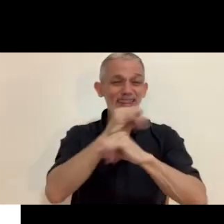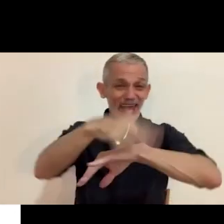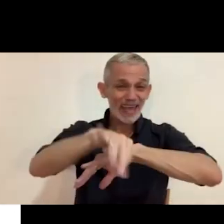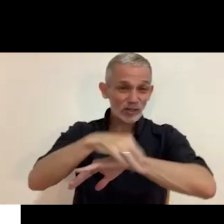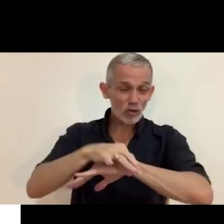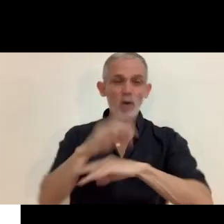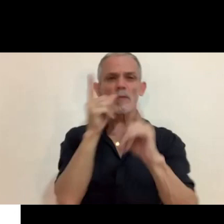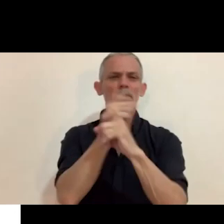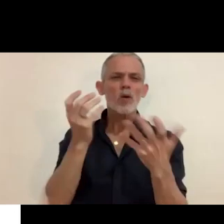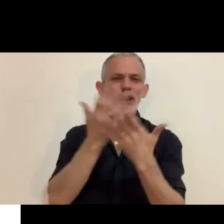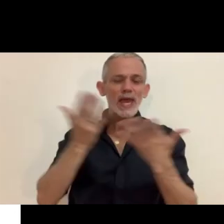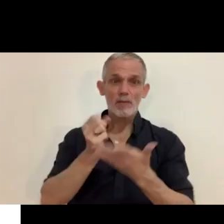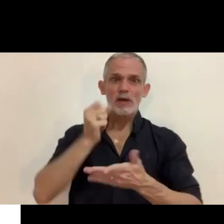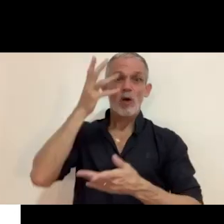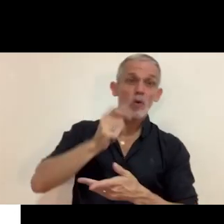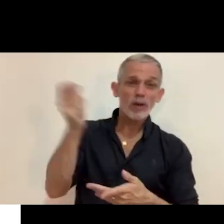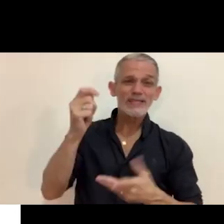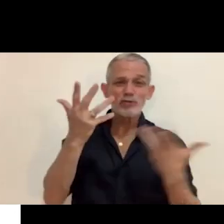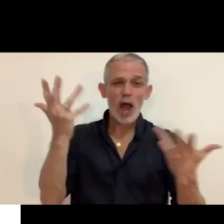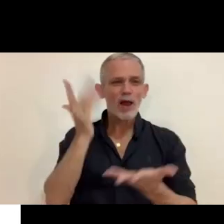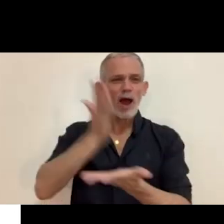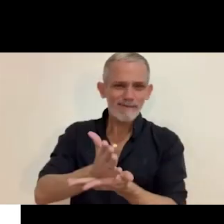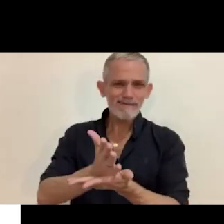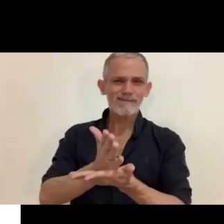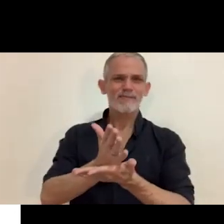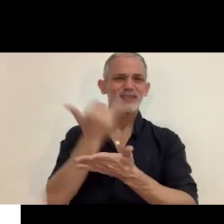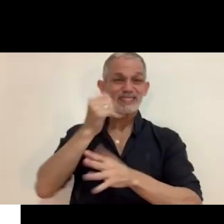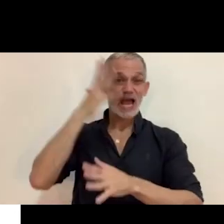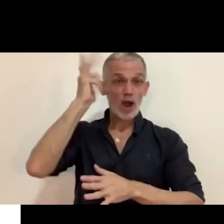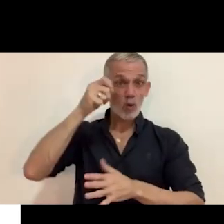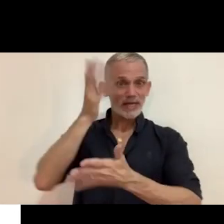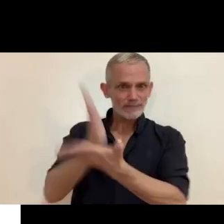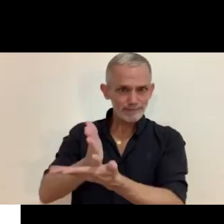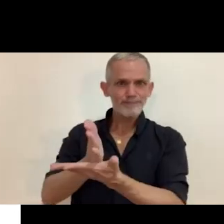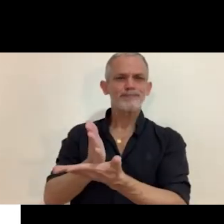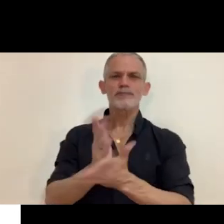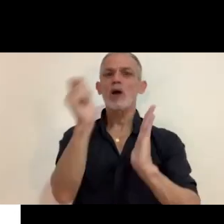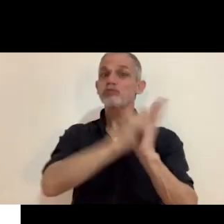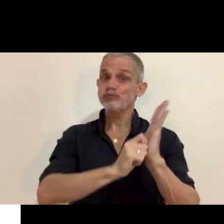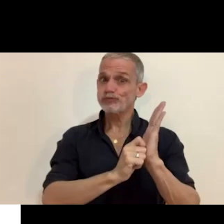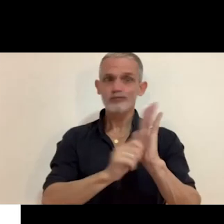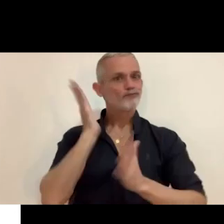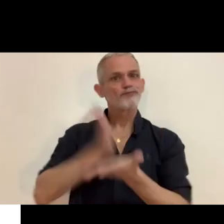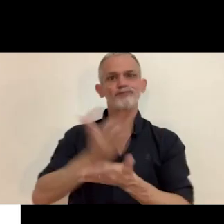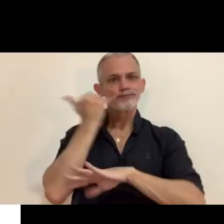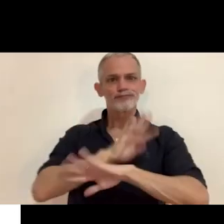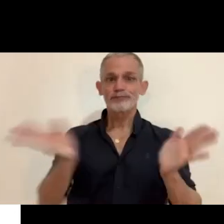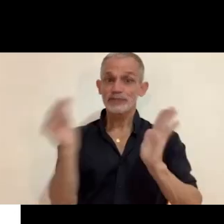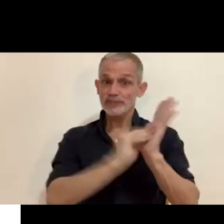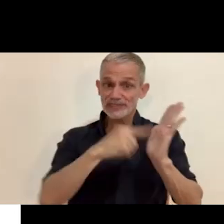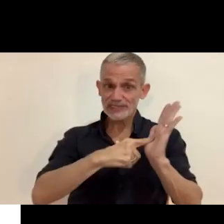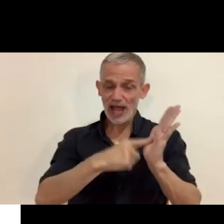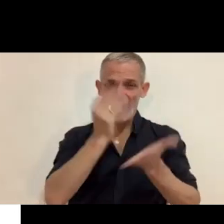problemas a través de un juicio laboral con sentencia firme quedó en el registro de sanciones laborales